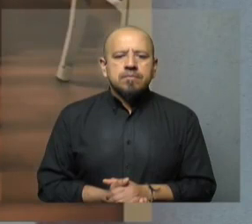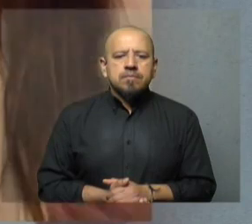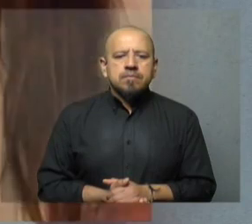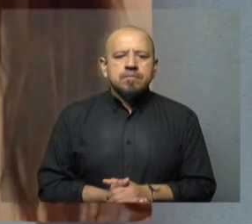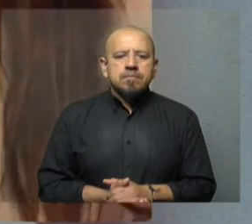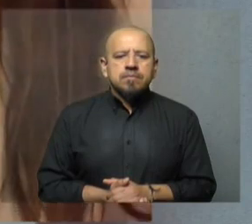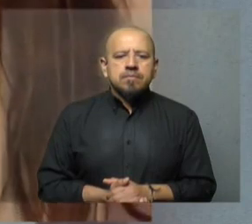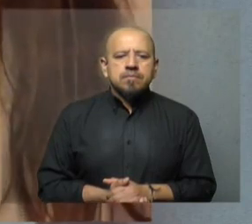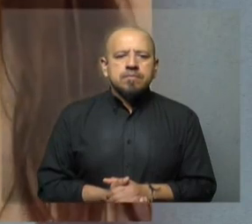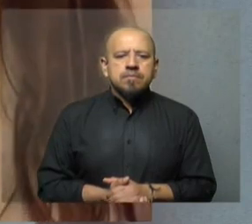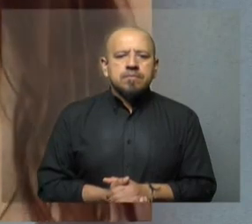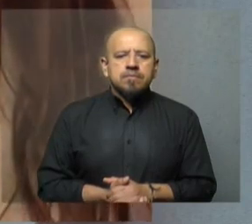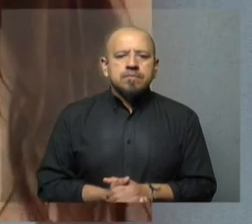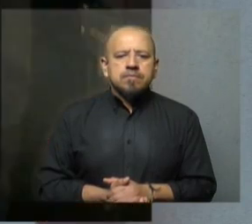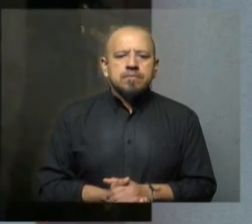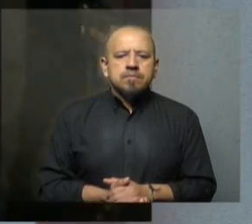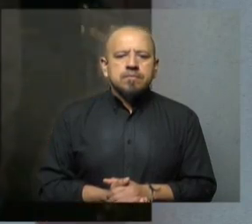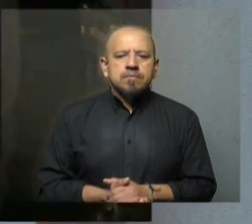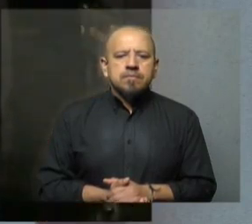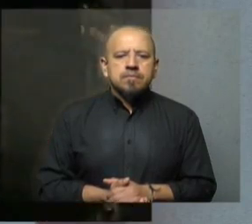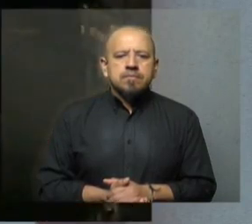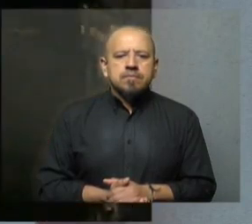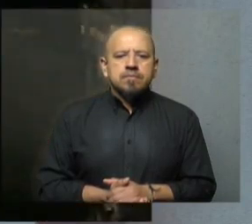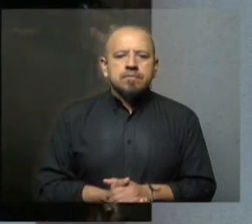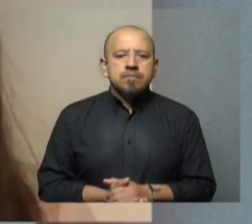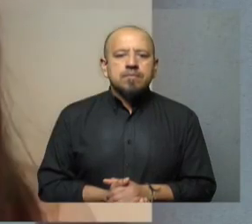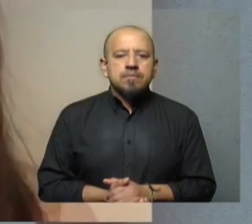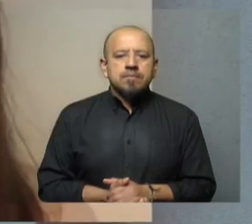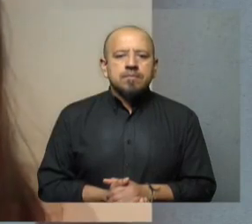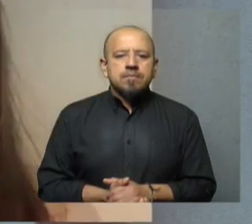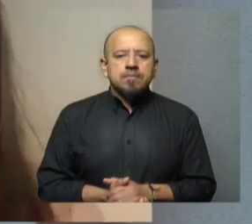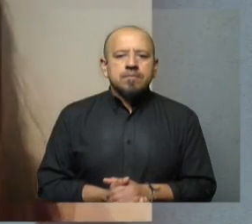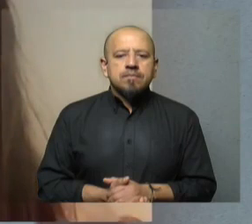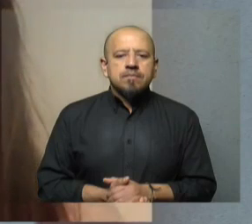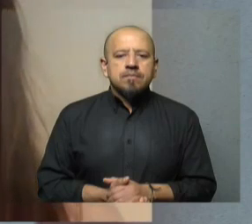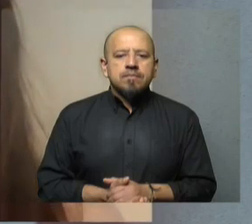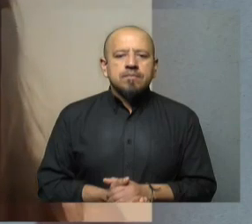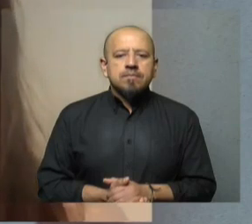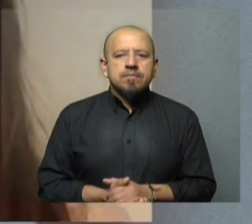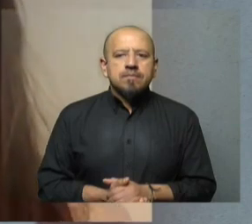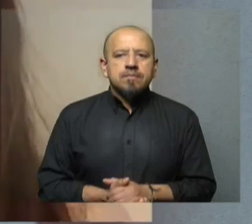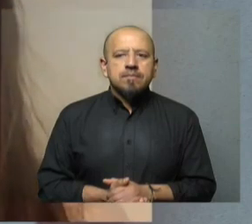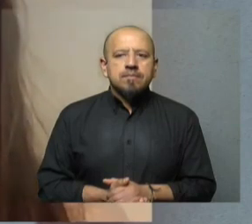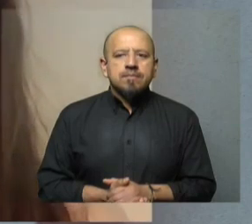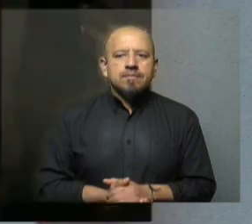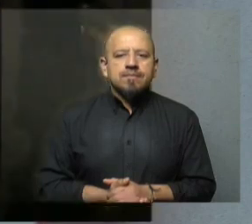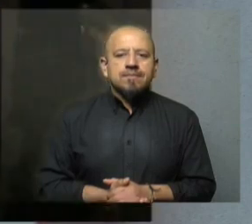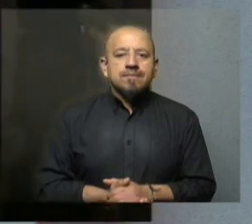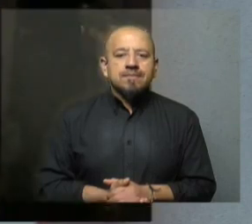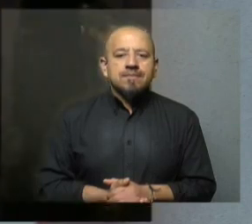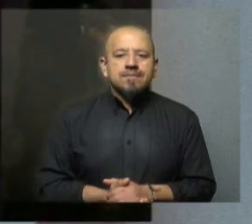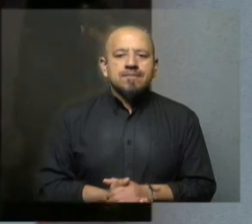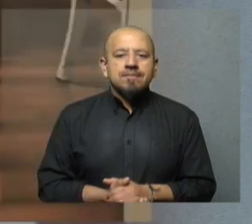corbatas buscando que el corazón tarde harán las brujas del